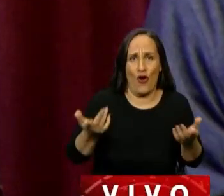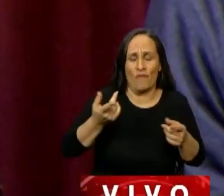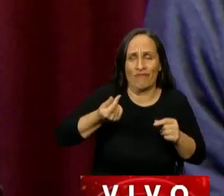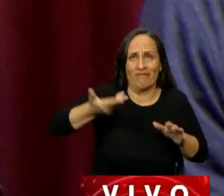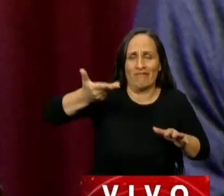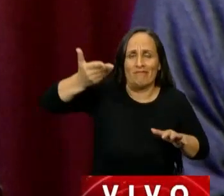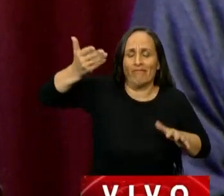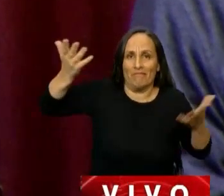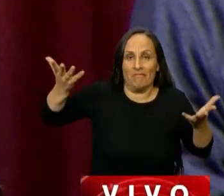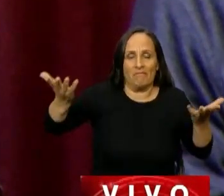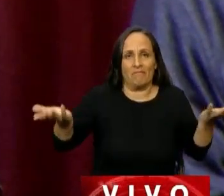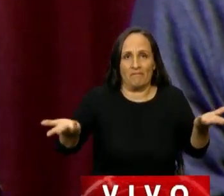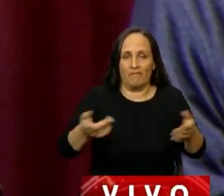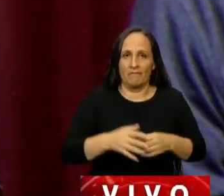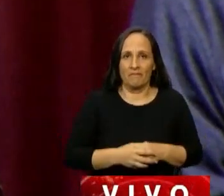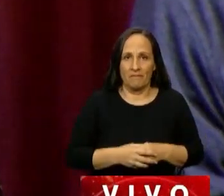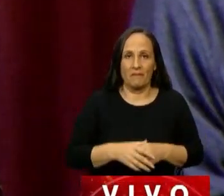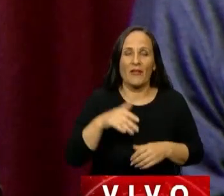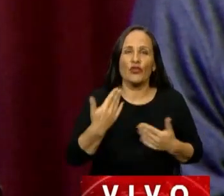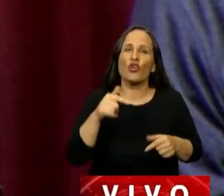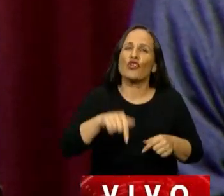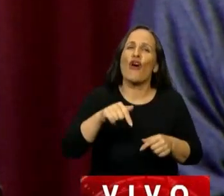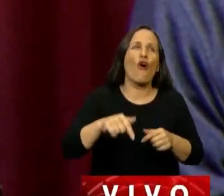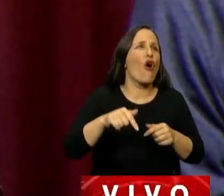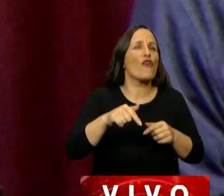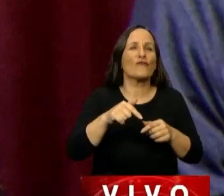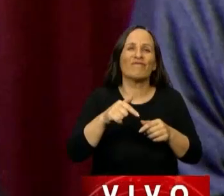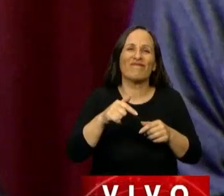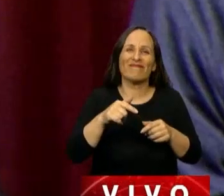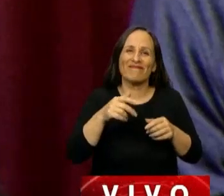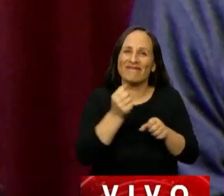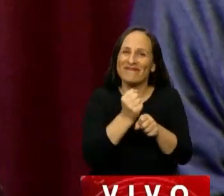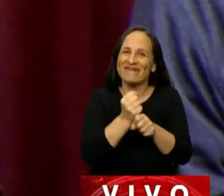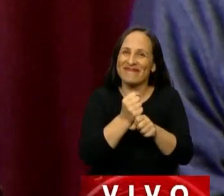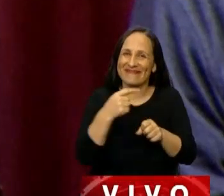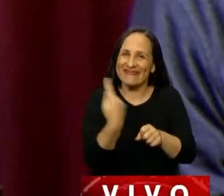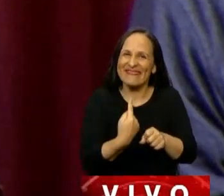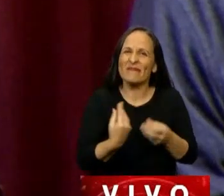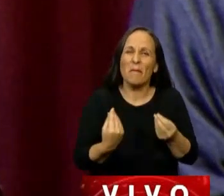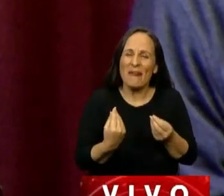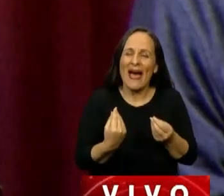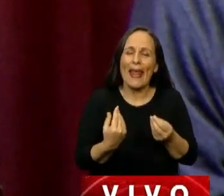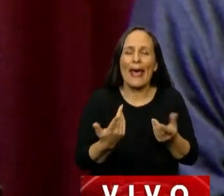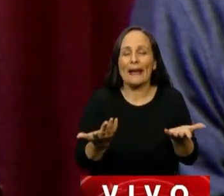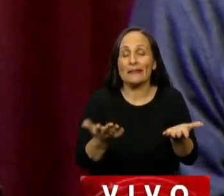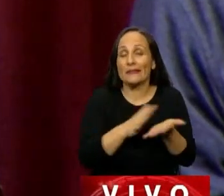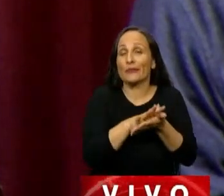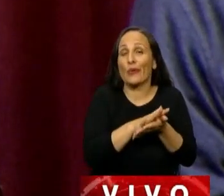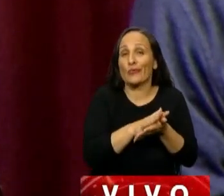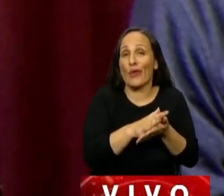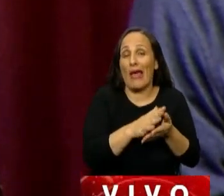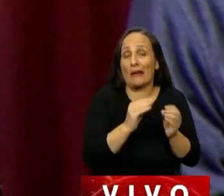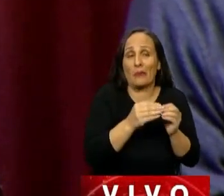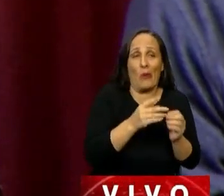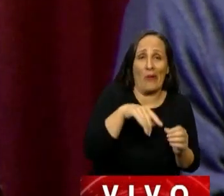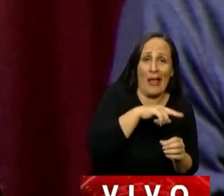aumento de la inflación, ¿no? Entonces, lo que se está haciendo simplemente es algo que viene a tratar de corregir esto, pero que